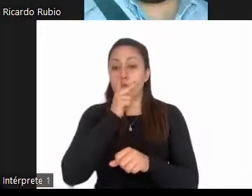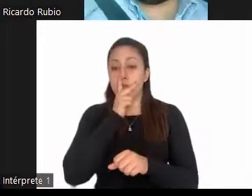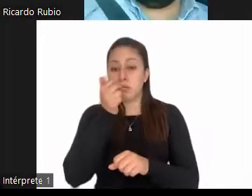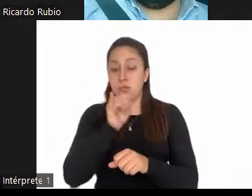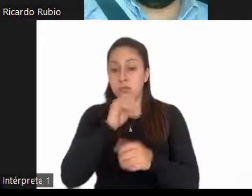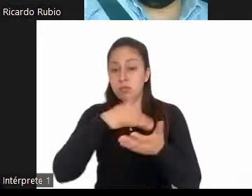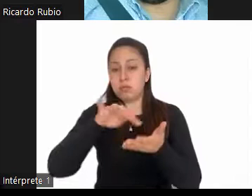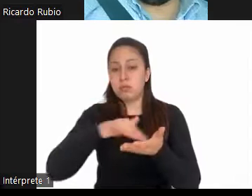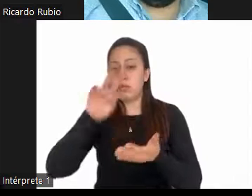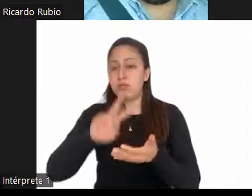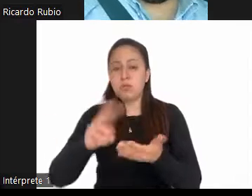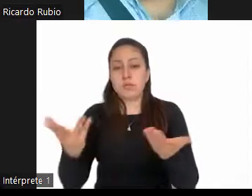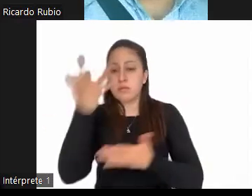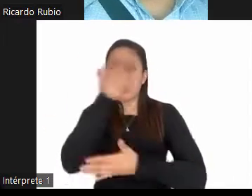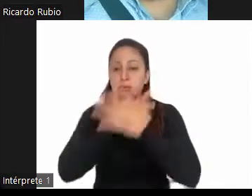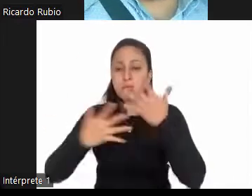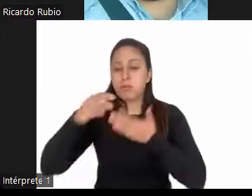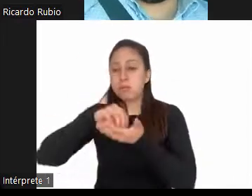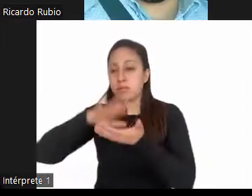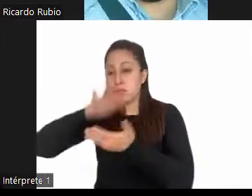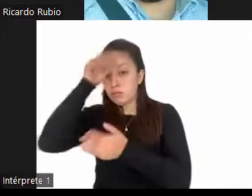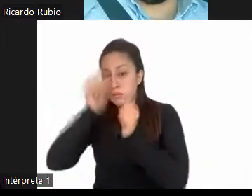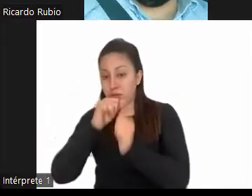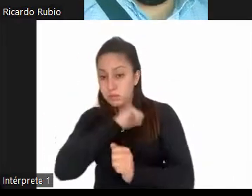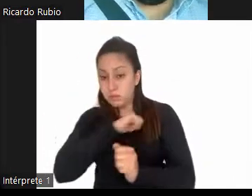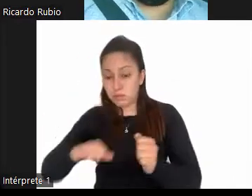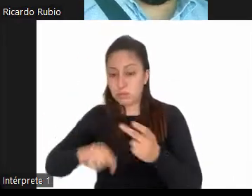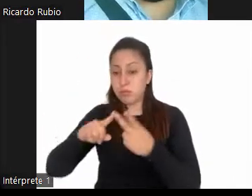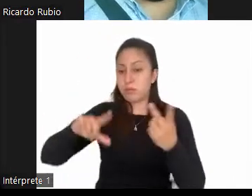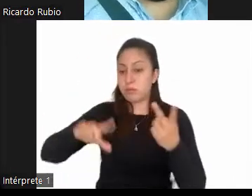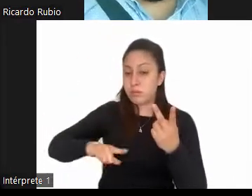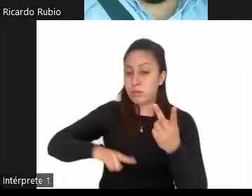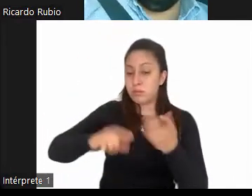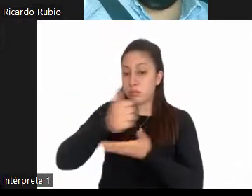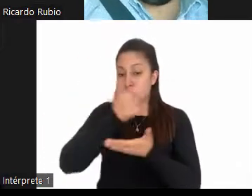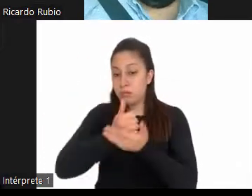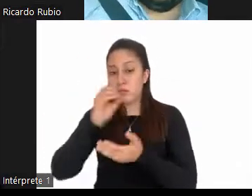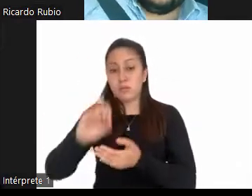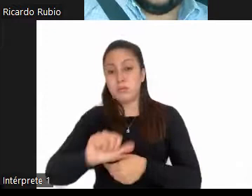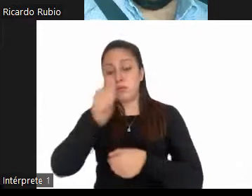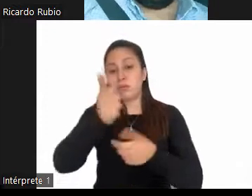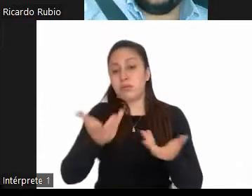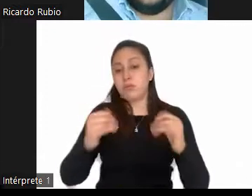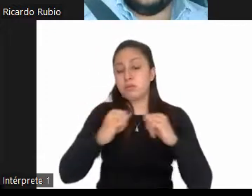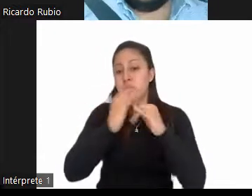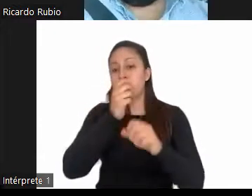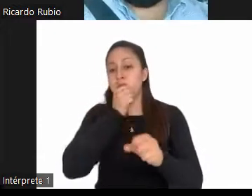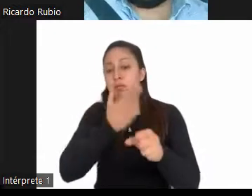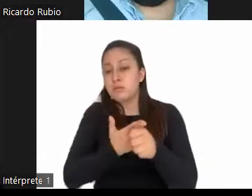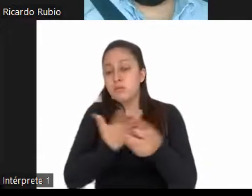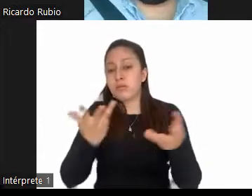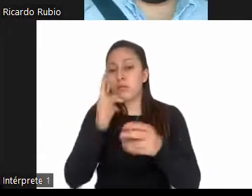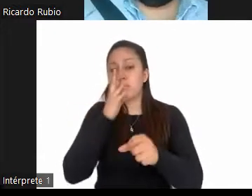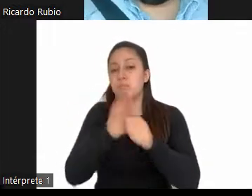queda claro si el convenio se hace con la alcaldía, con el gobierno de la ciudad o con alguna otra autoridad federal o local. En